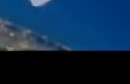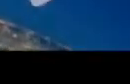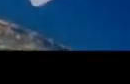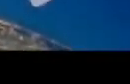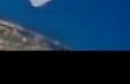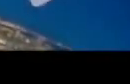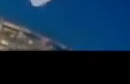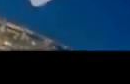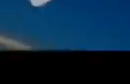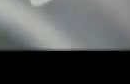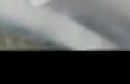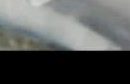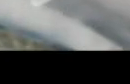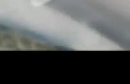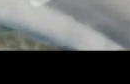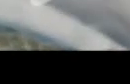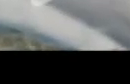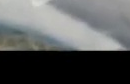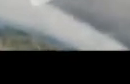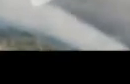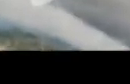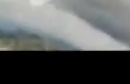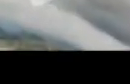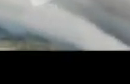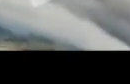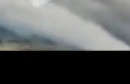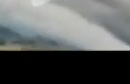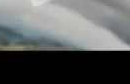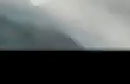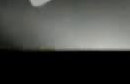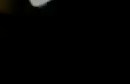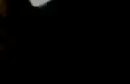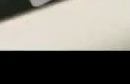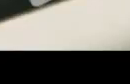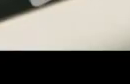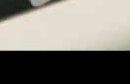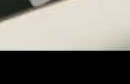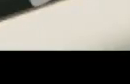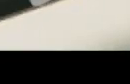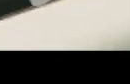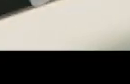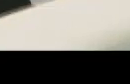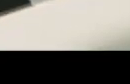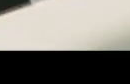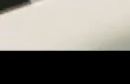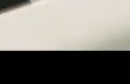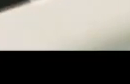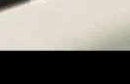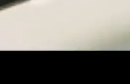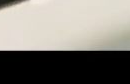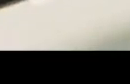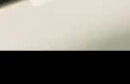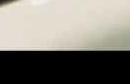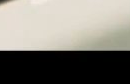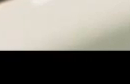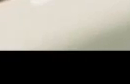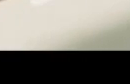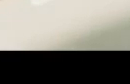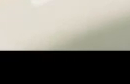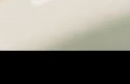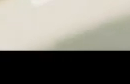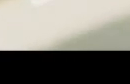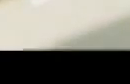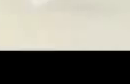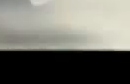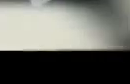un movimiento feminista que tiene muchas seguidoras, pero también enemigos. En México, la violencia y crimen organizado comienza a afectar